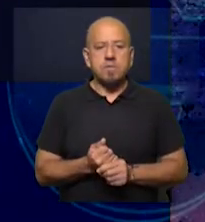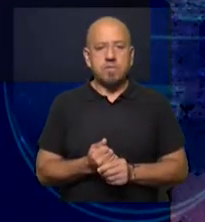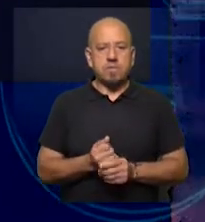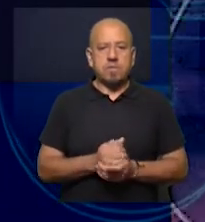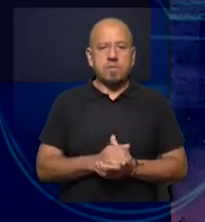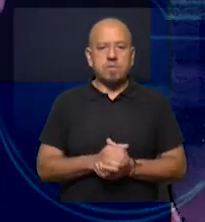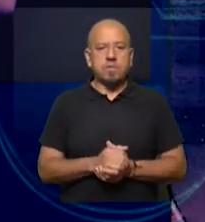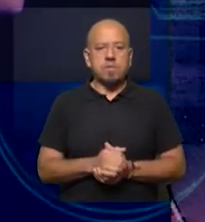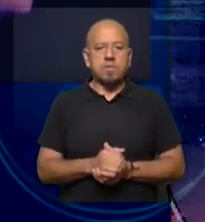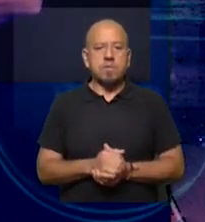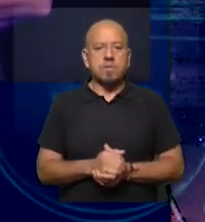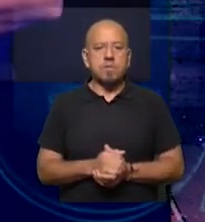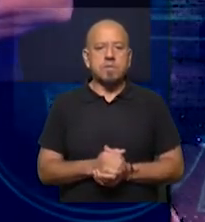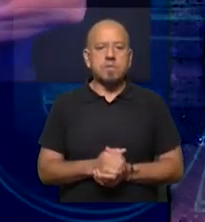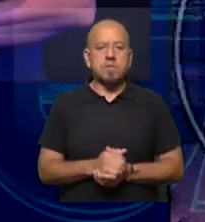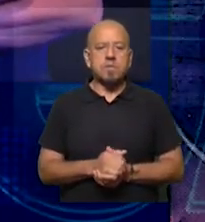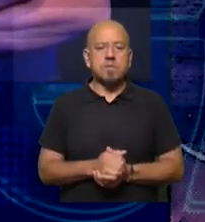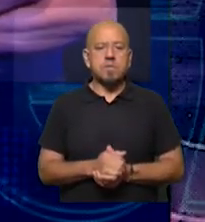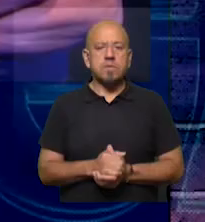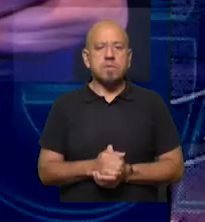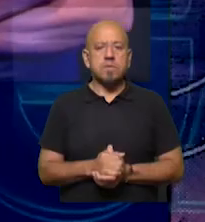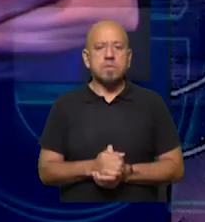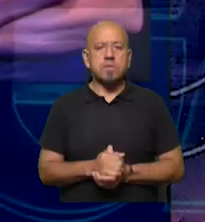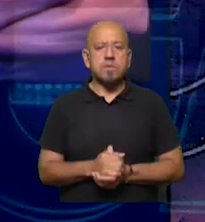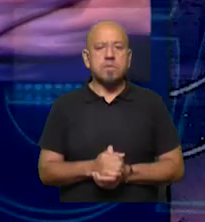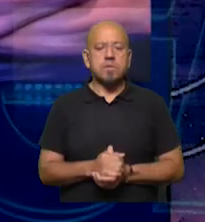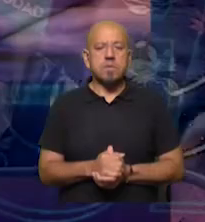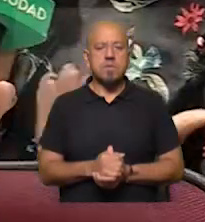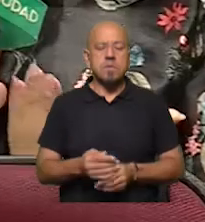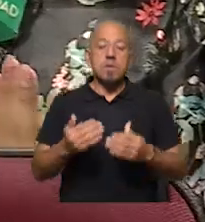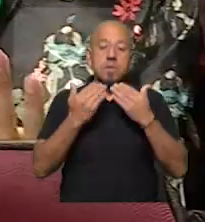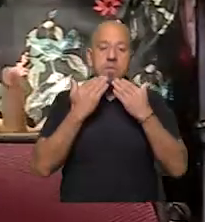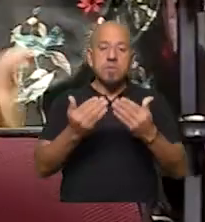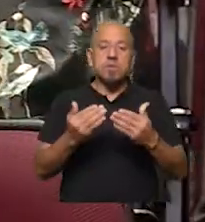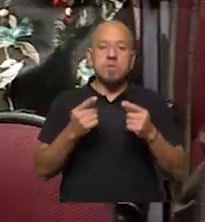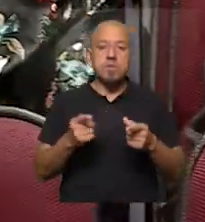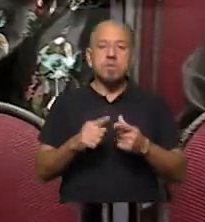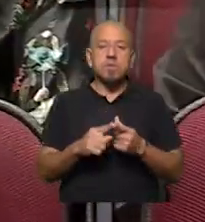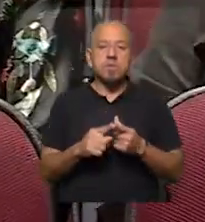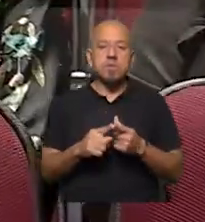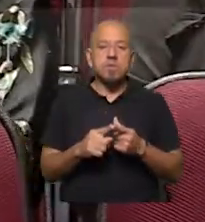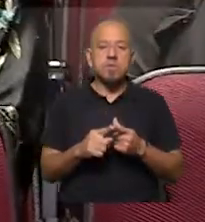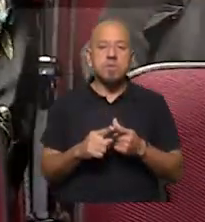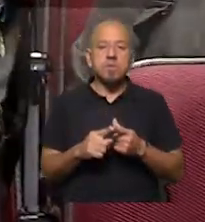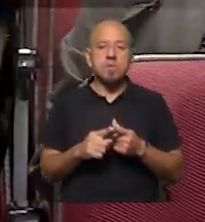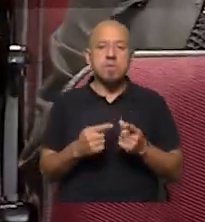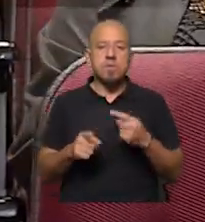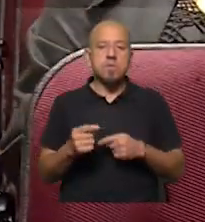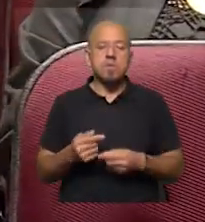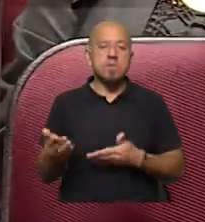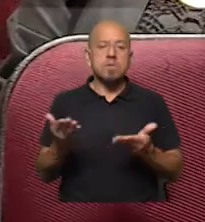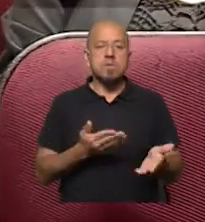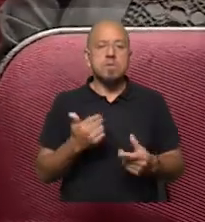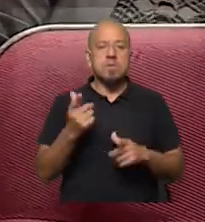dice hoy en día. Bueno, muy bien, Alicia y Graciela, muchas gracias por estos minutos y bueno, invitamos a